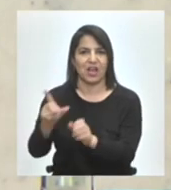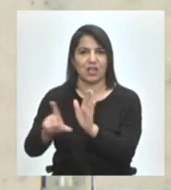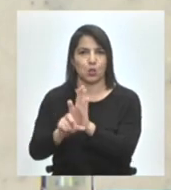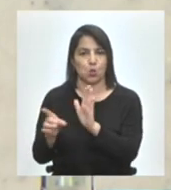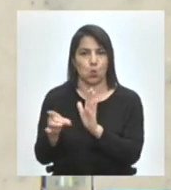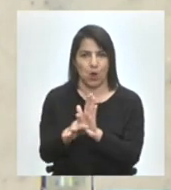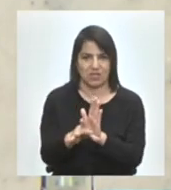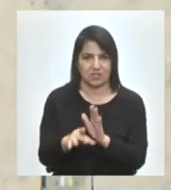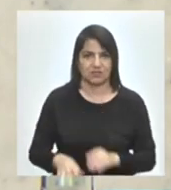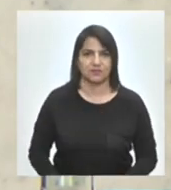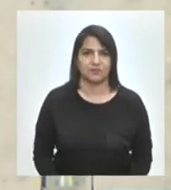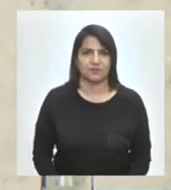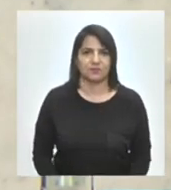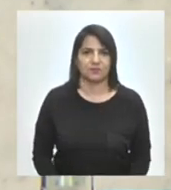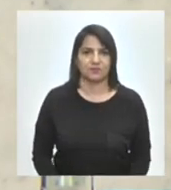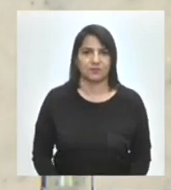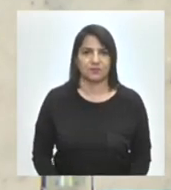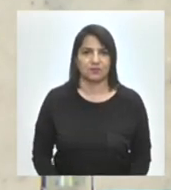inseguridad.